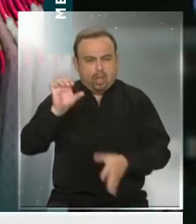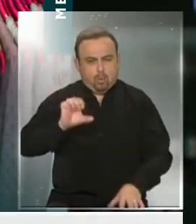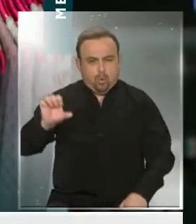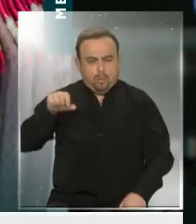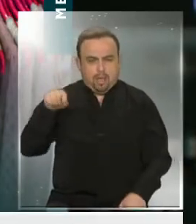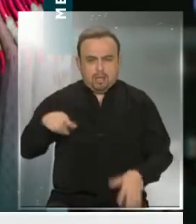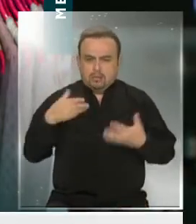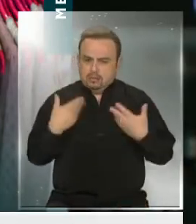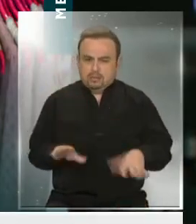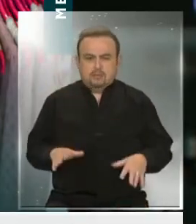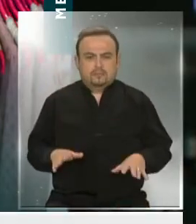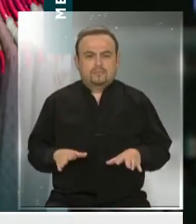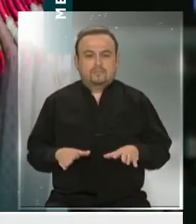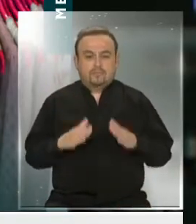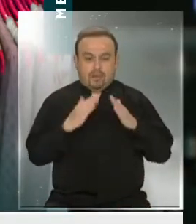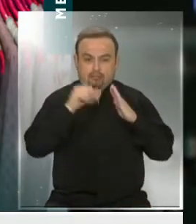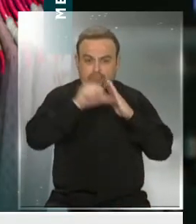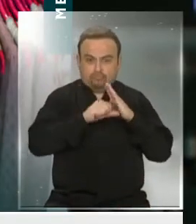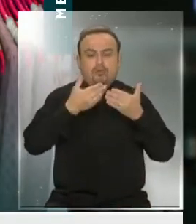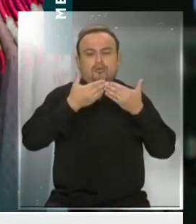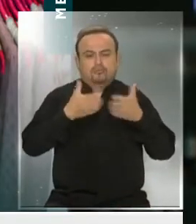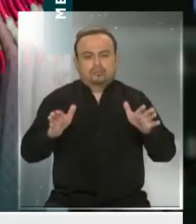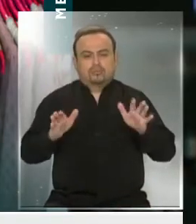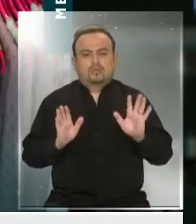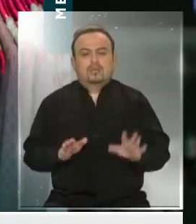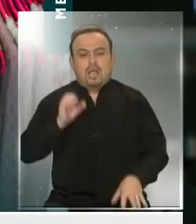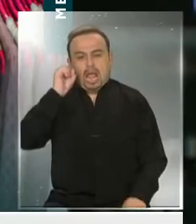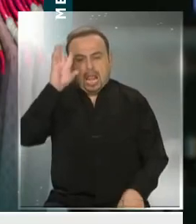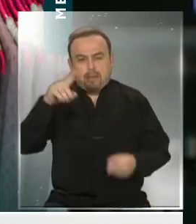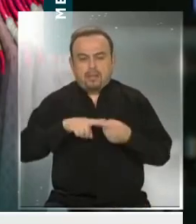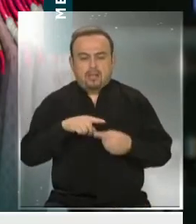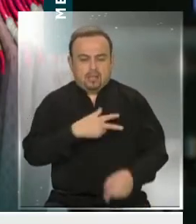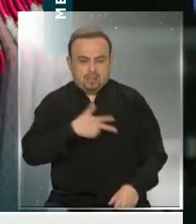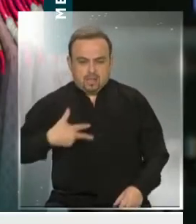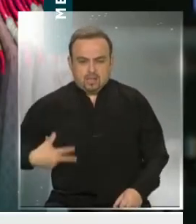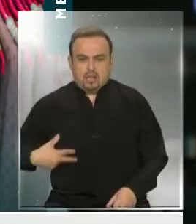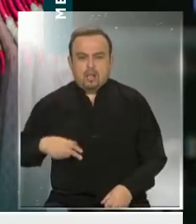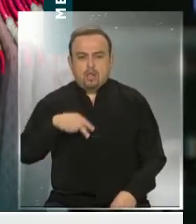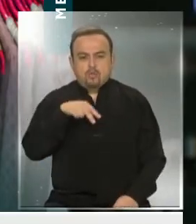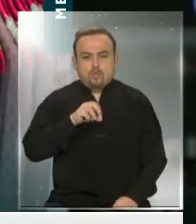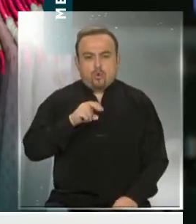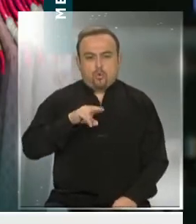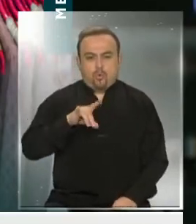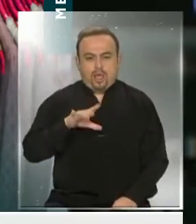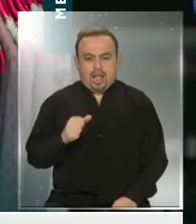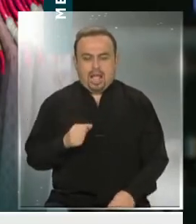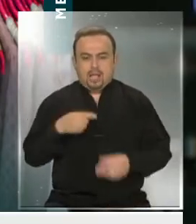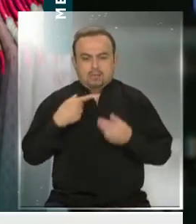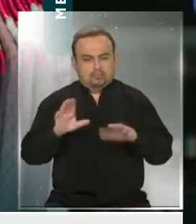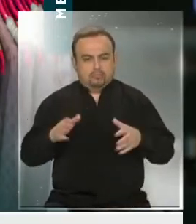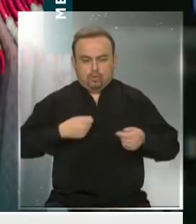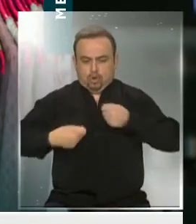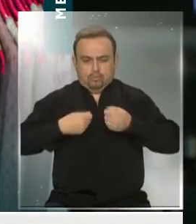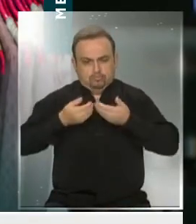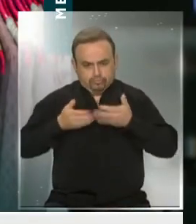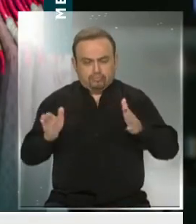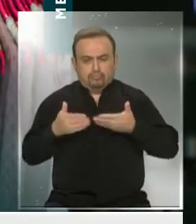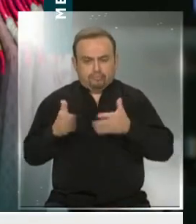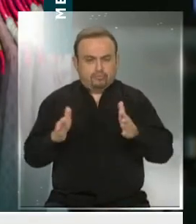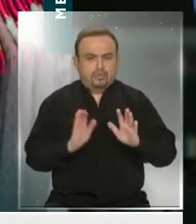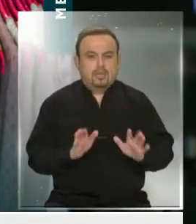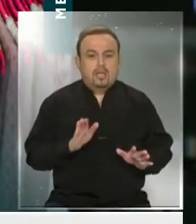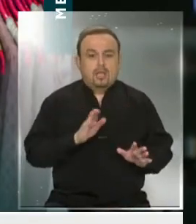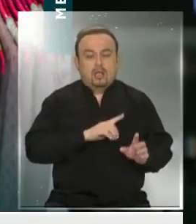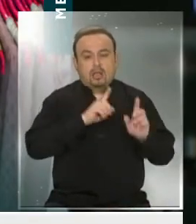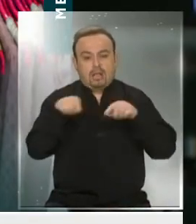empezaron a levantar sus restricciones este caso de alemania está dinamarca noruega que iniciaron la reactivación del comercio y también el